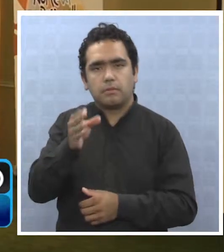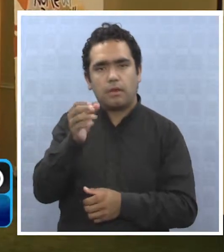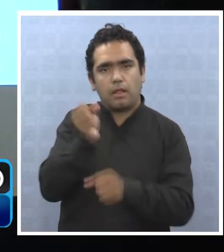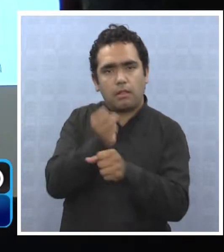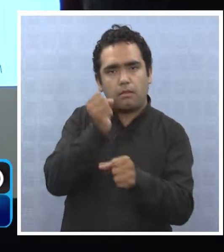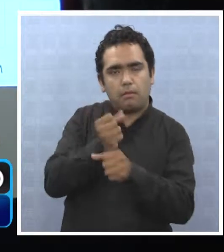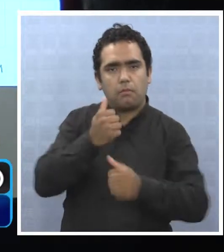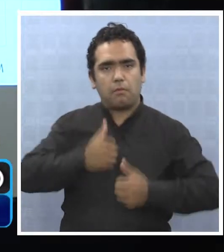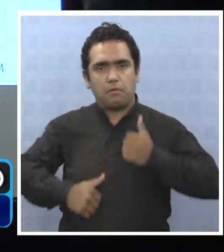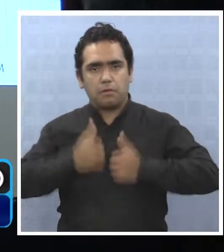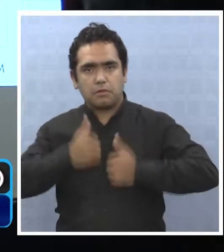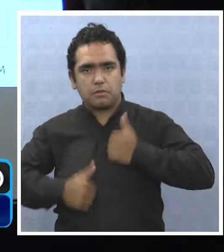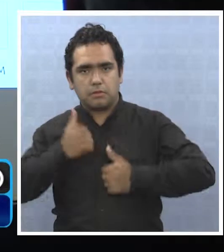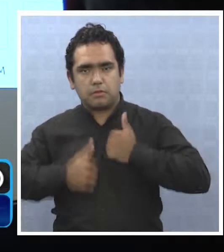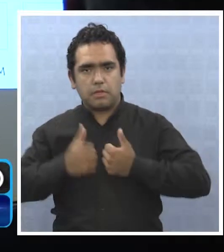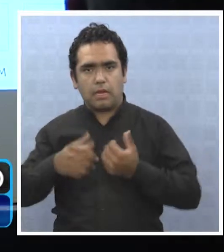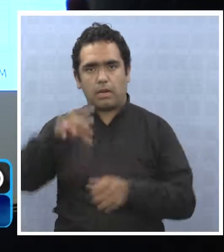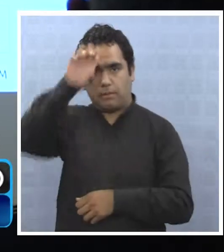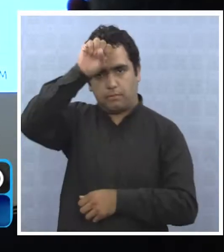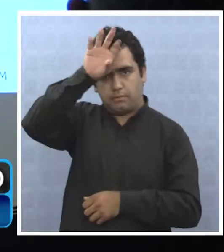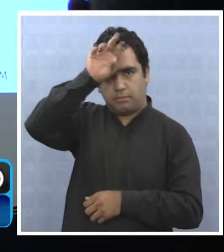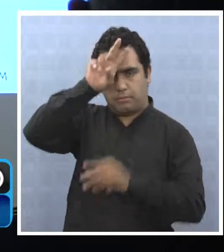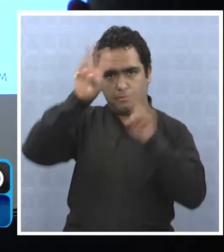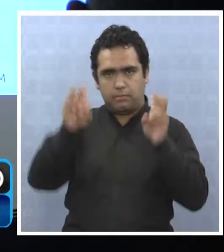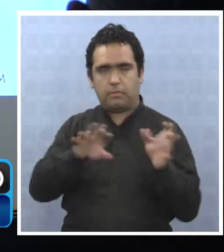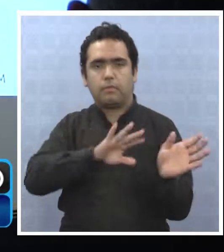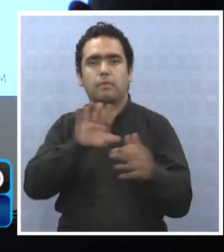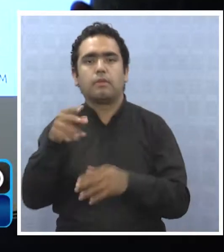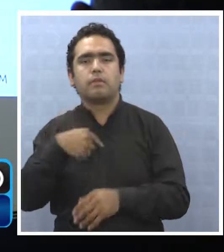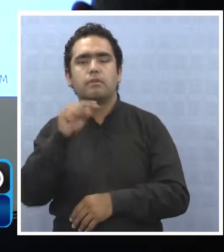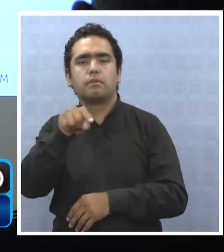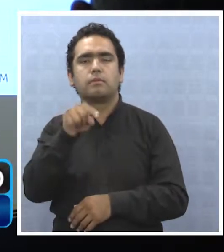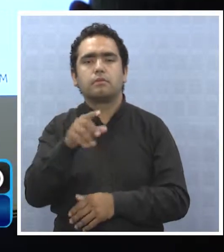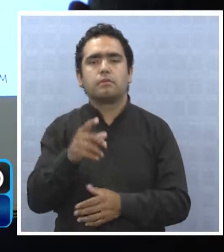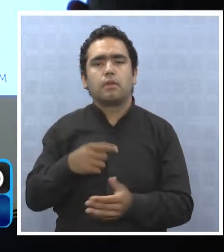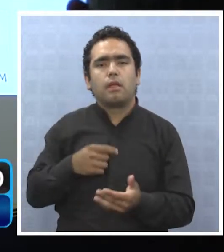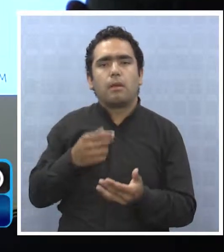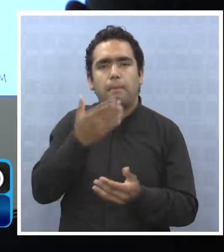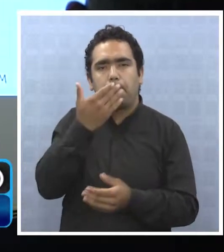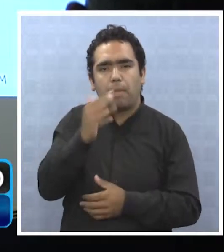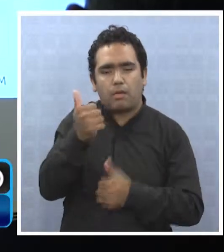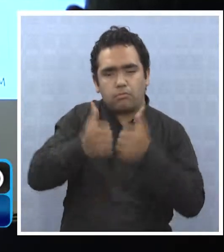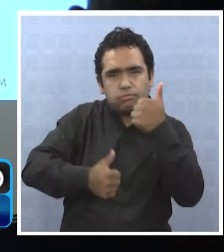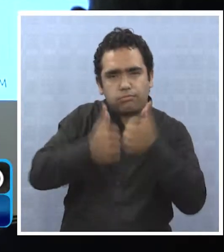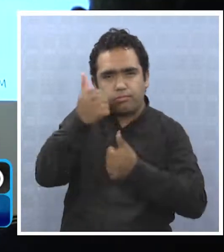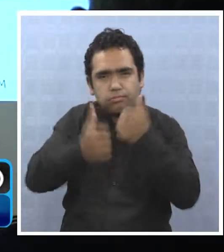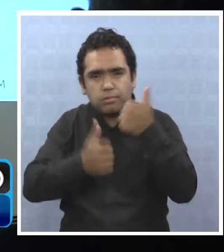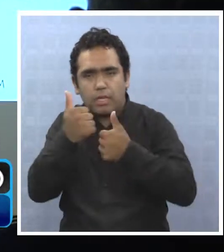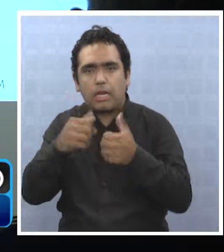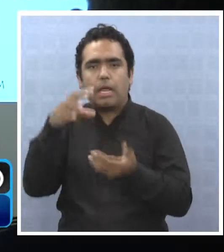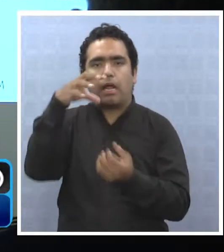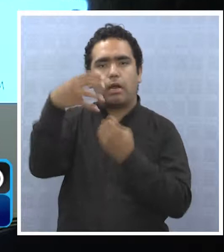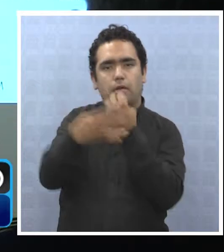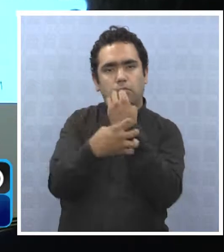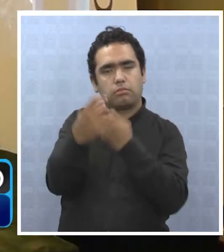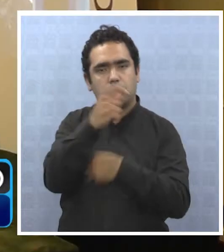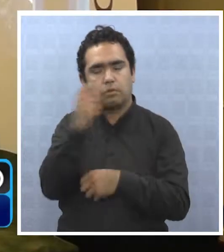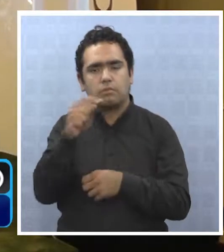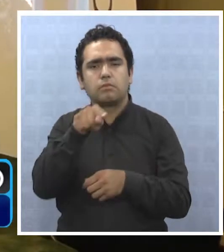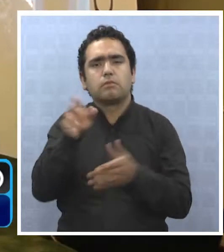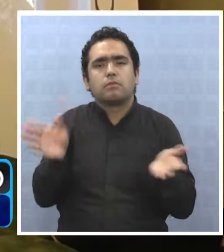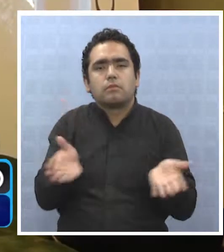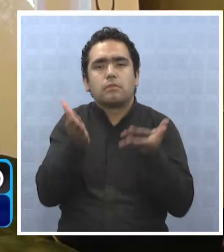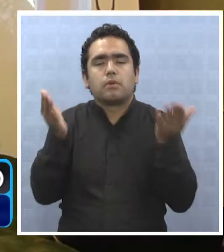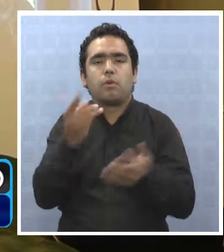minero. El proyecto se llama Una Innovación para el Desarrollo del Capital Humano y el Mejoramiento de la Competitividad en la región de Tarapacá y